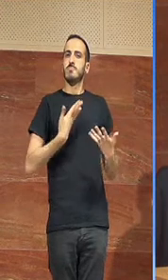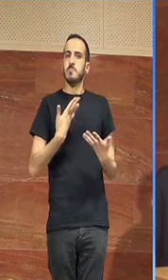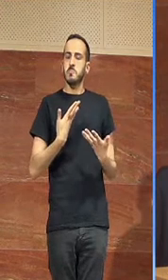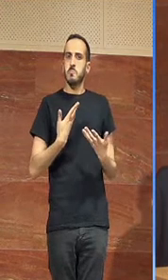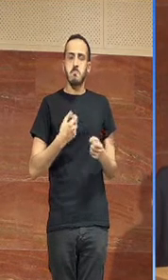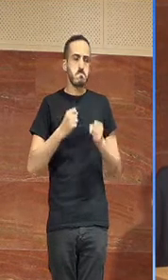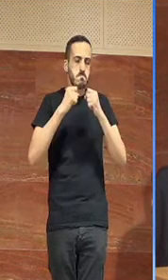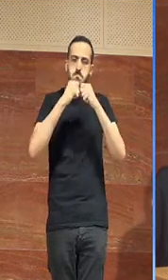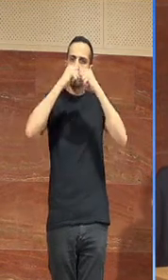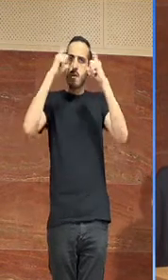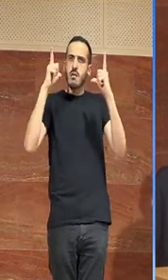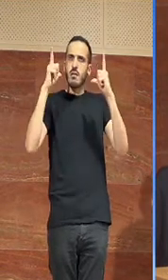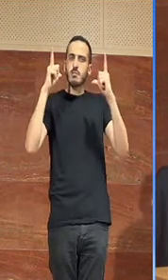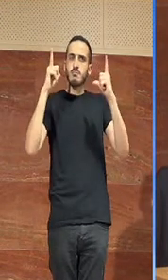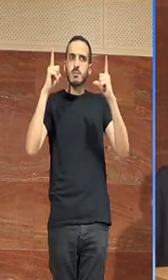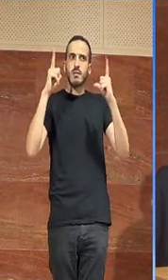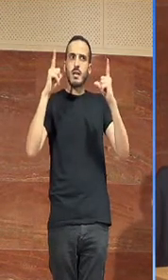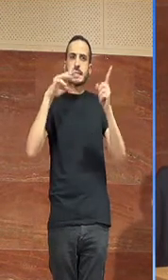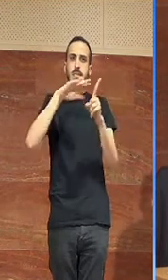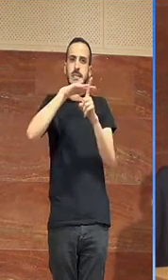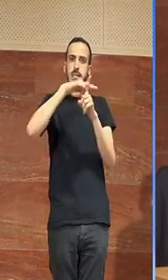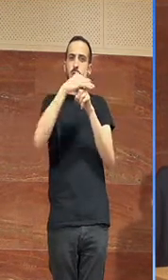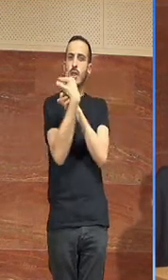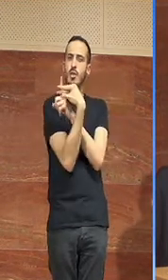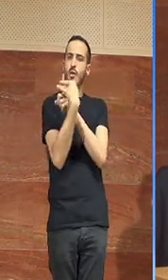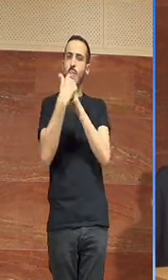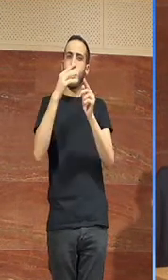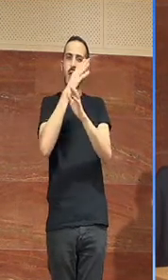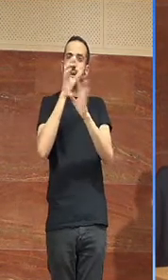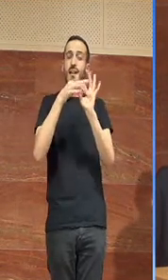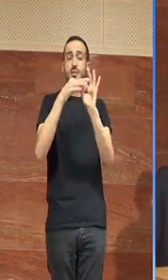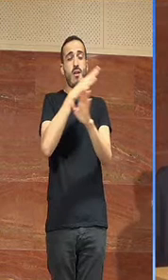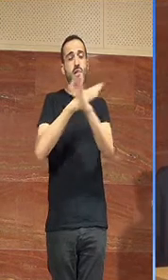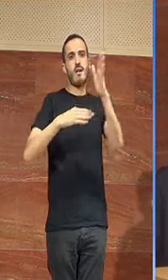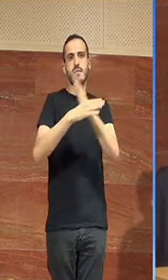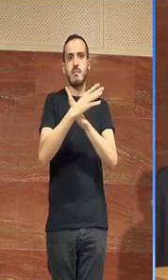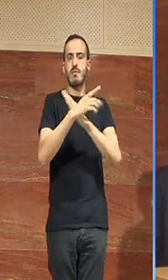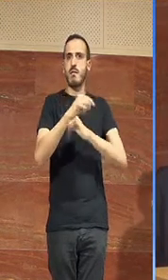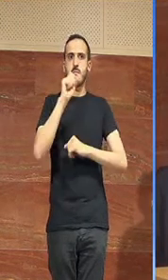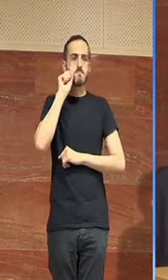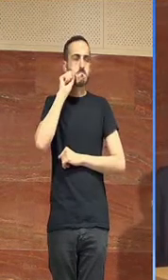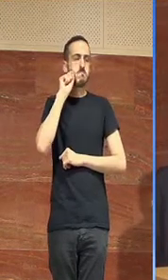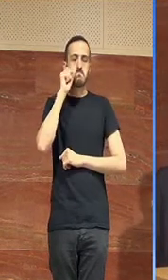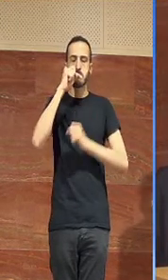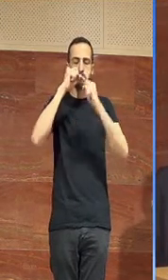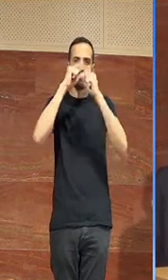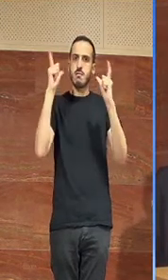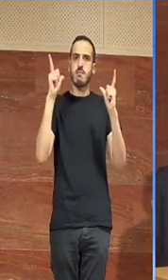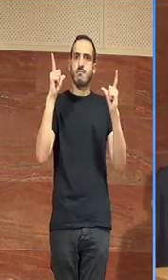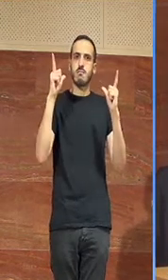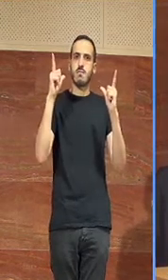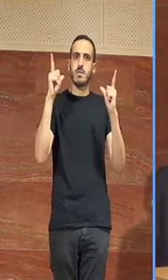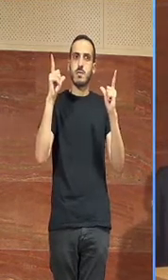ojos a otra realidad, que es la realidad de la discapacidad, la realidad de las necesidades que no